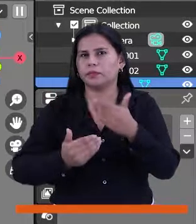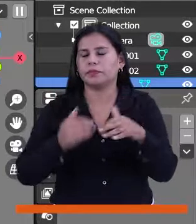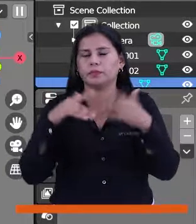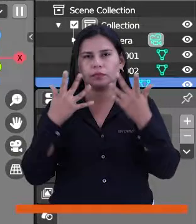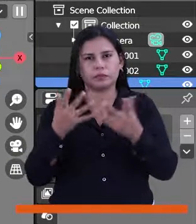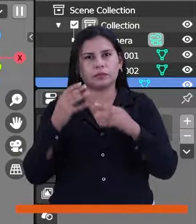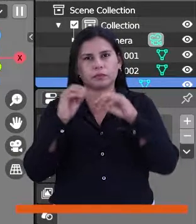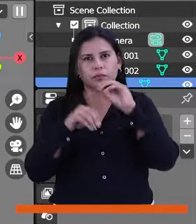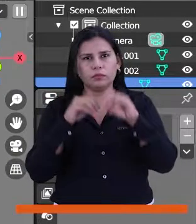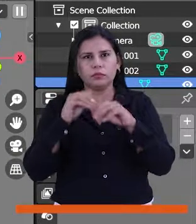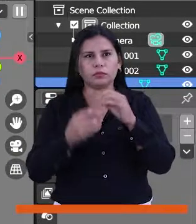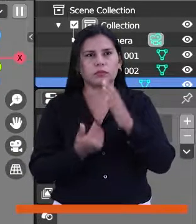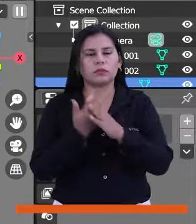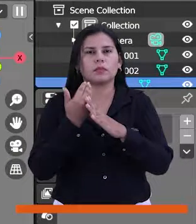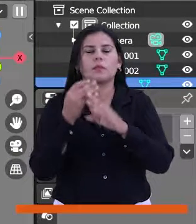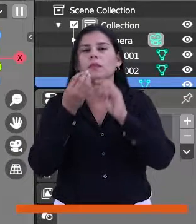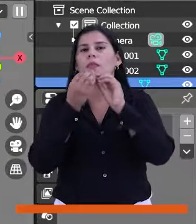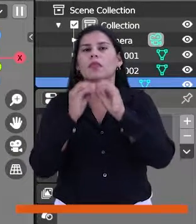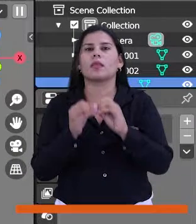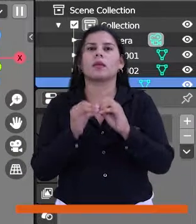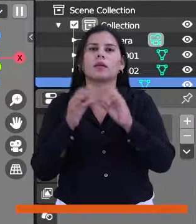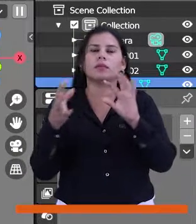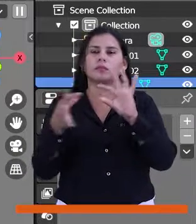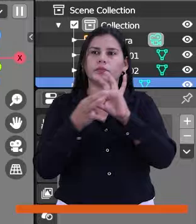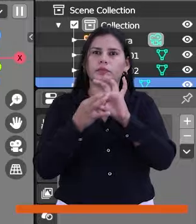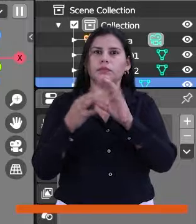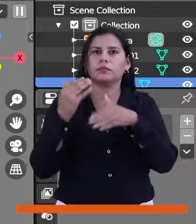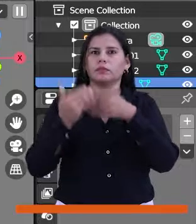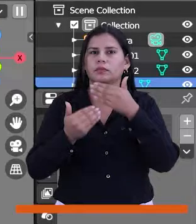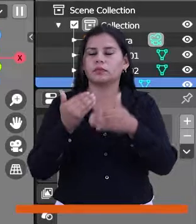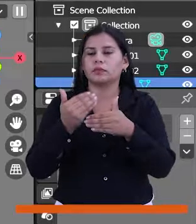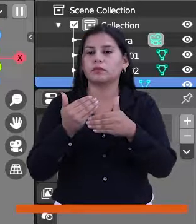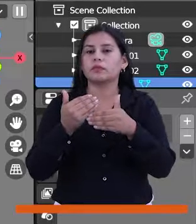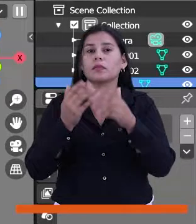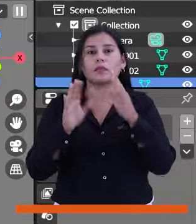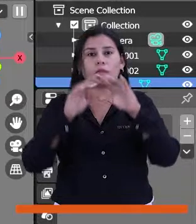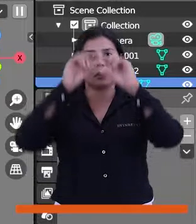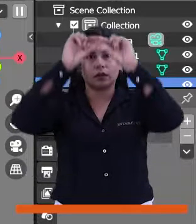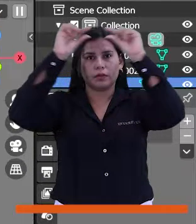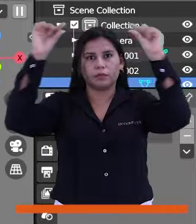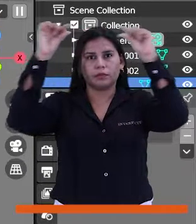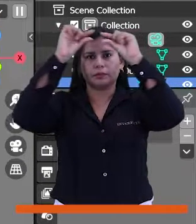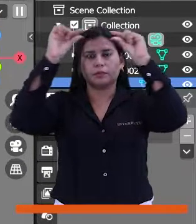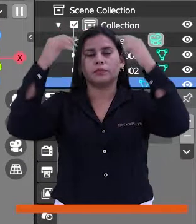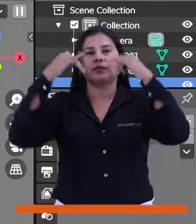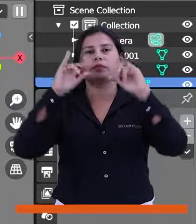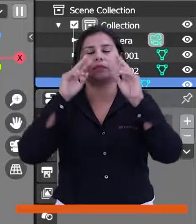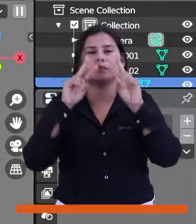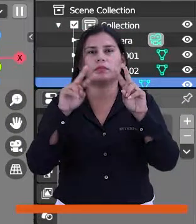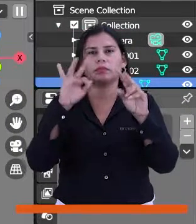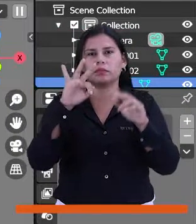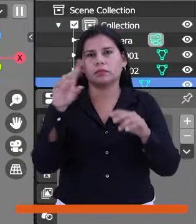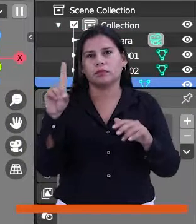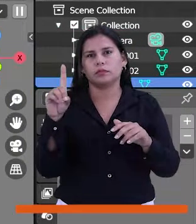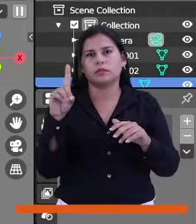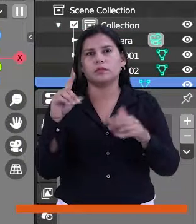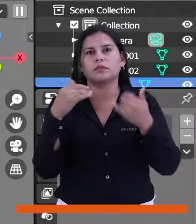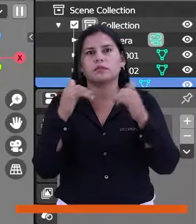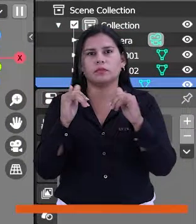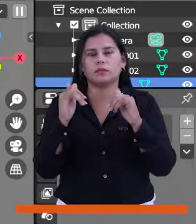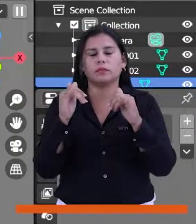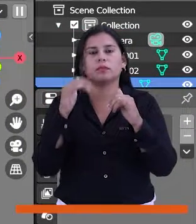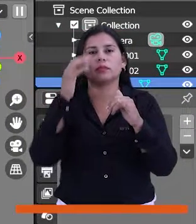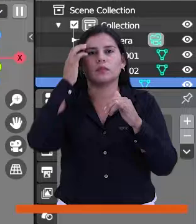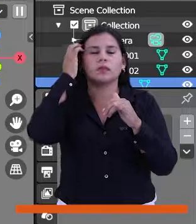se configura de una nueva forma nuestra interfaz, y en la parte superior tenemos la vista 3D, y esa